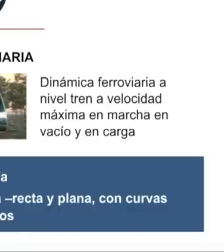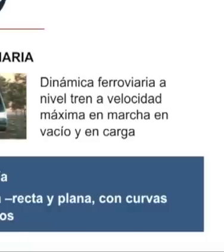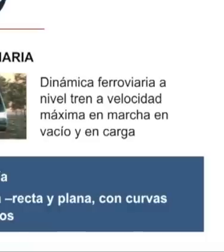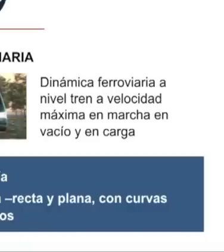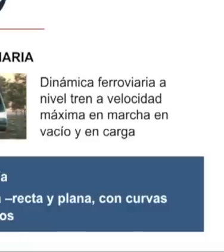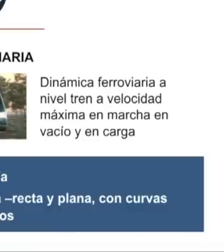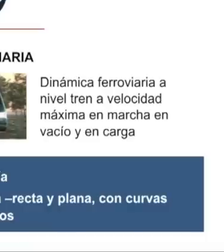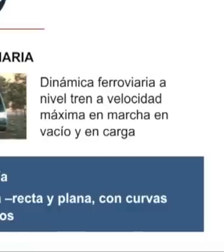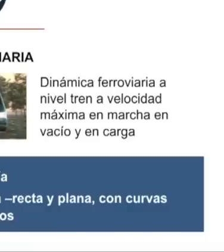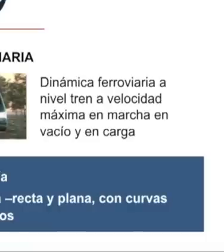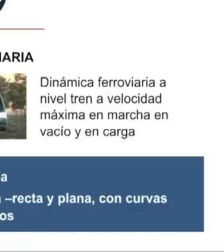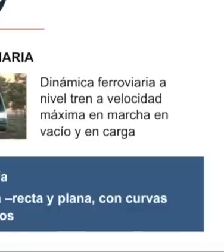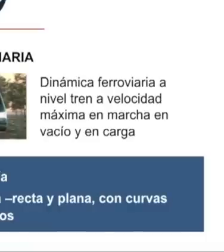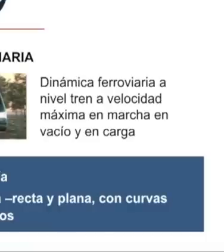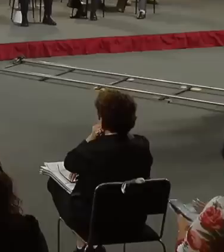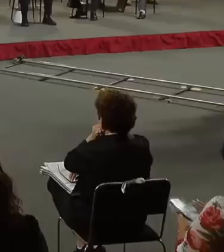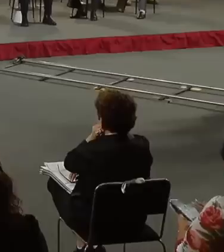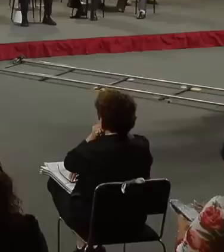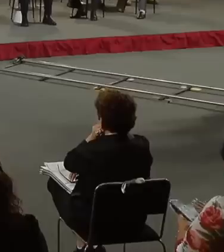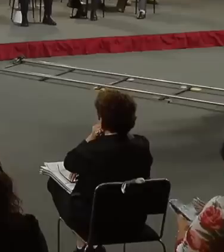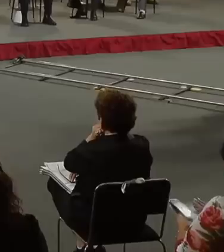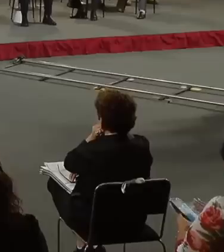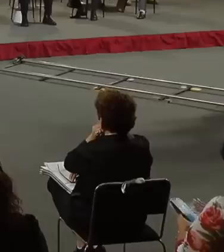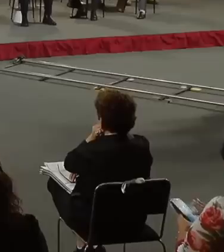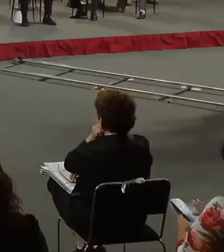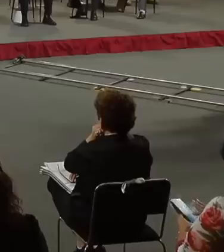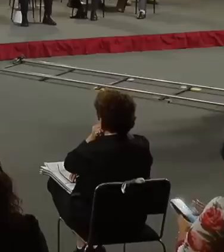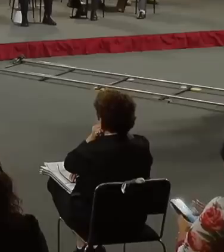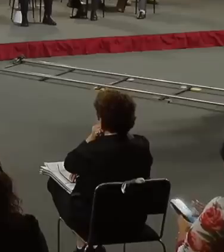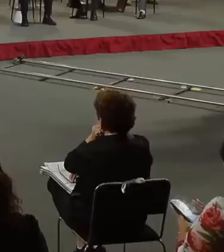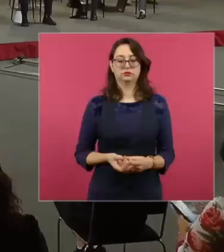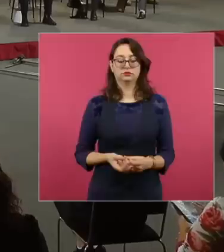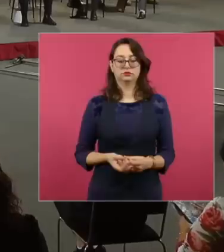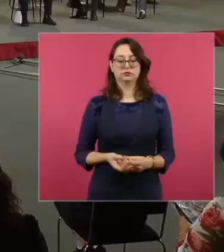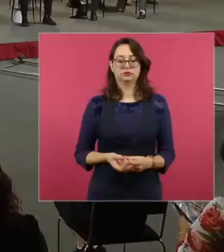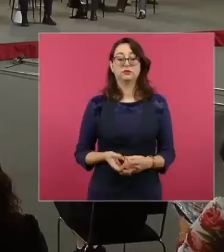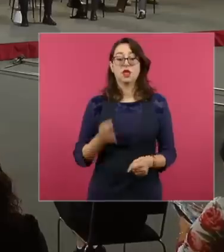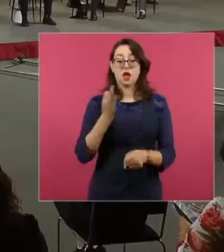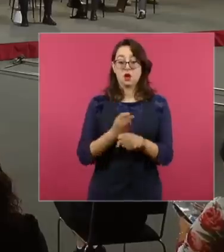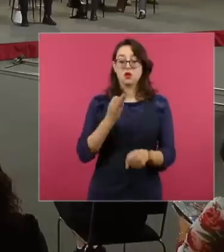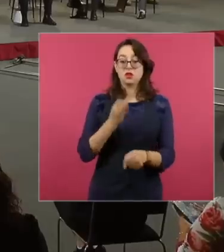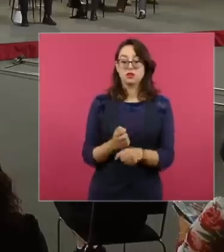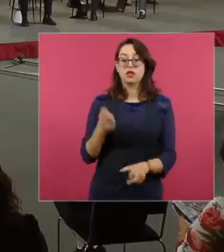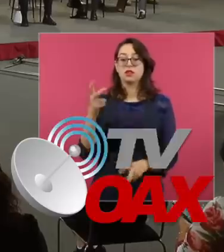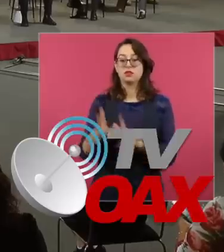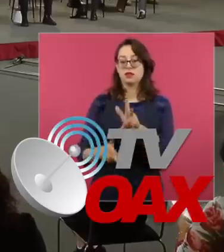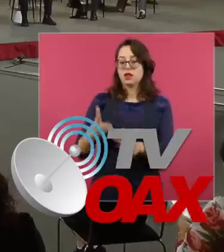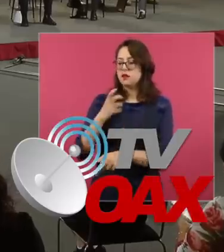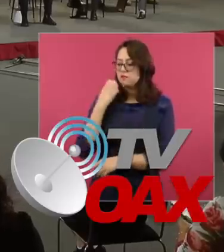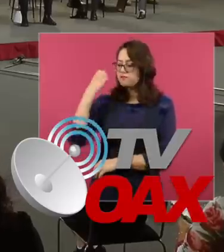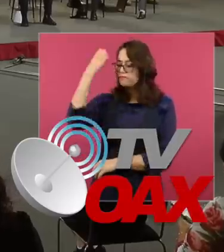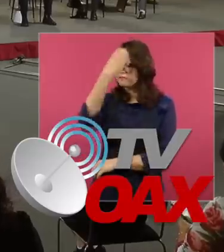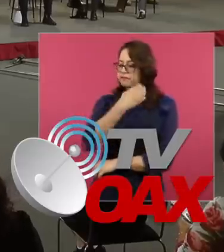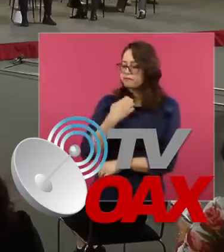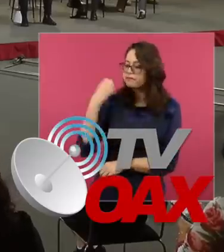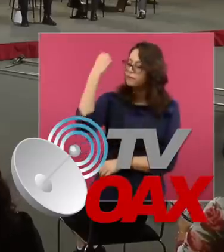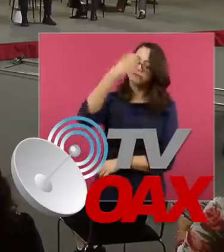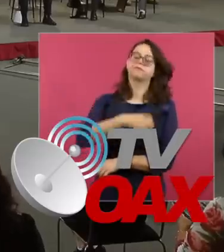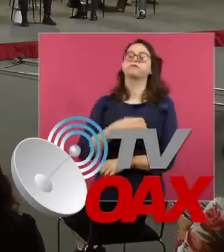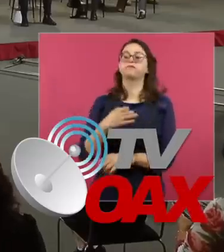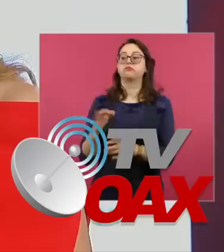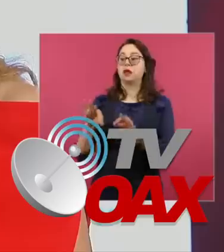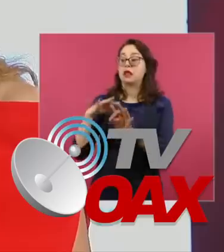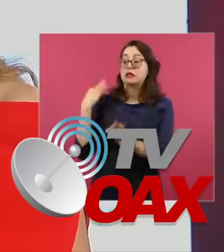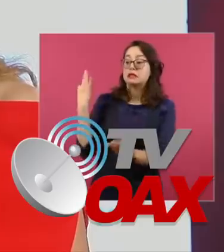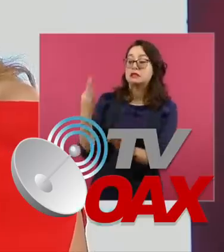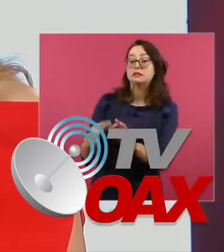evaluación se puede comprobar si ya está listo para empezar su trayecto. No solamente el primero de diciembre